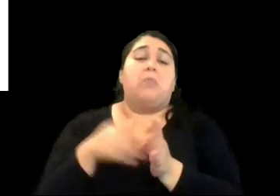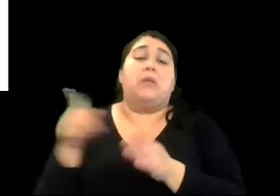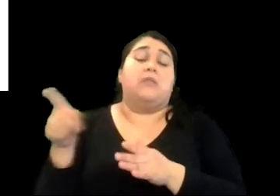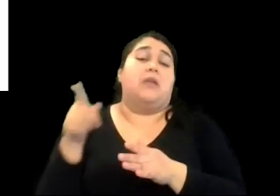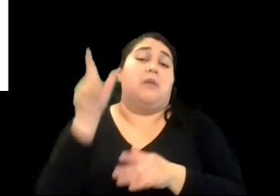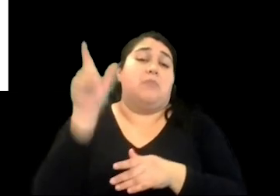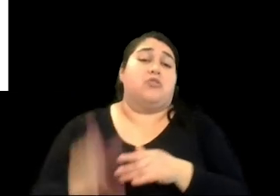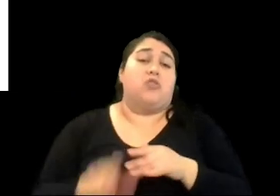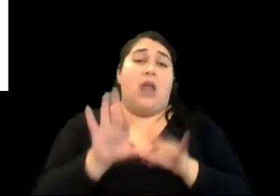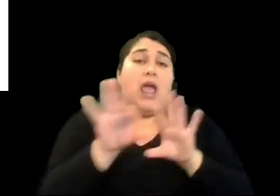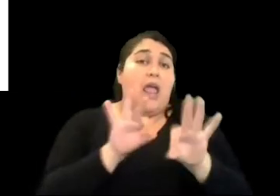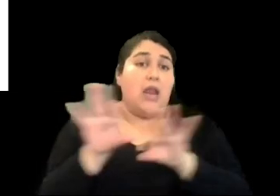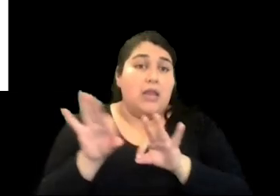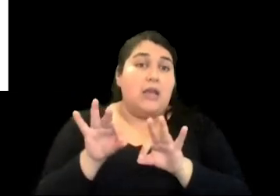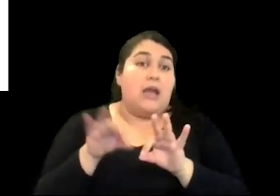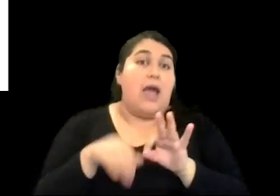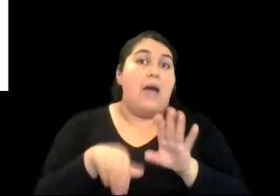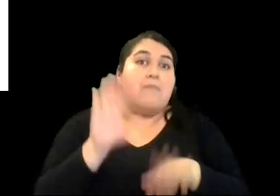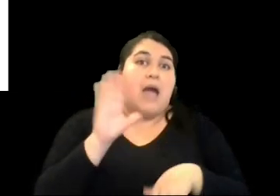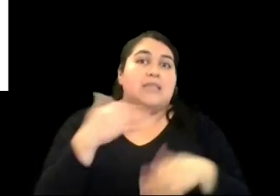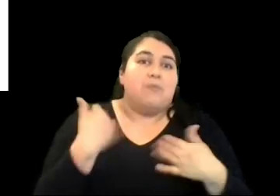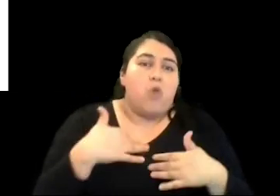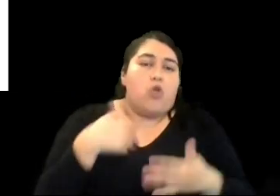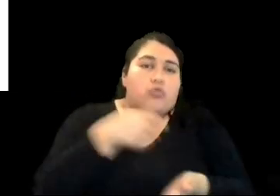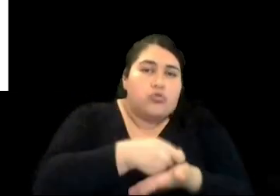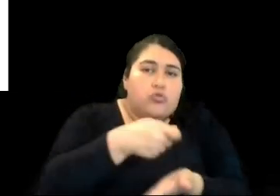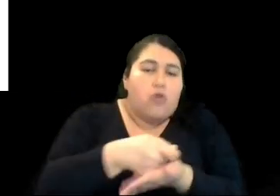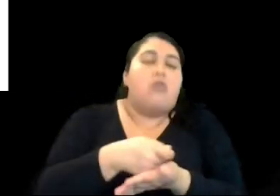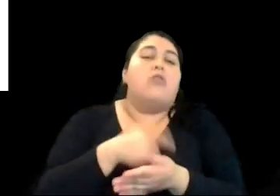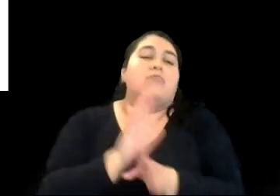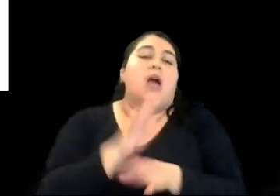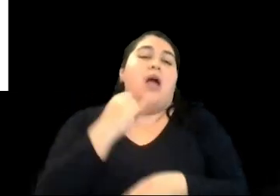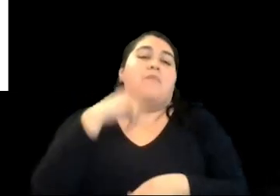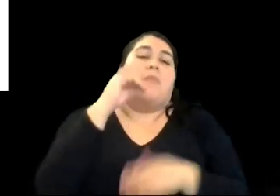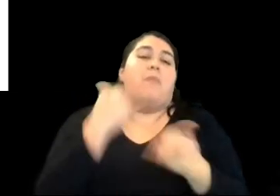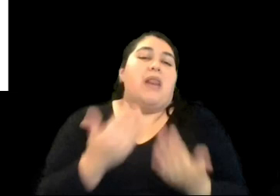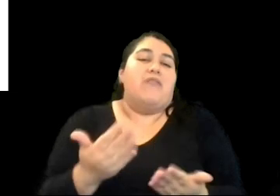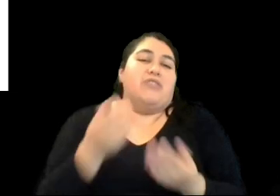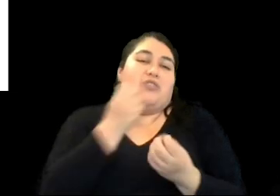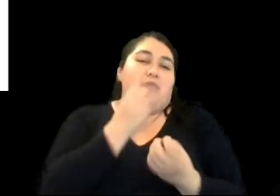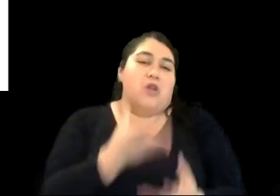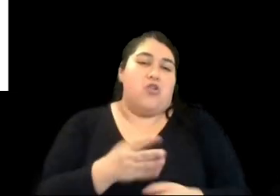cuanto más pronto sea, más beneficios le va a otorgar.